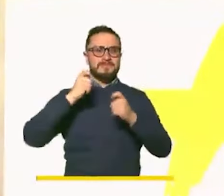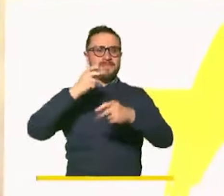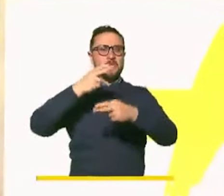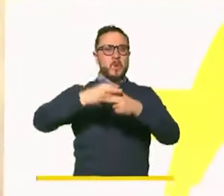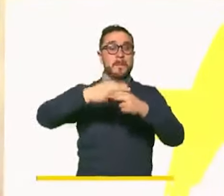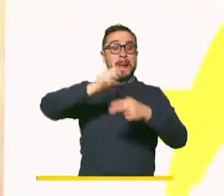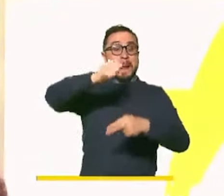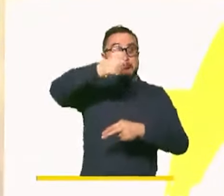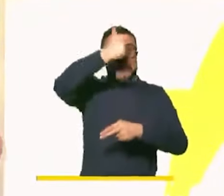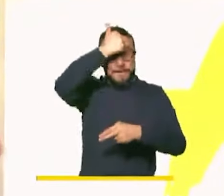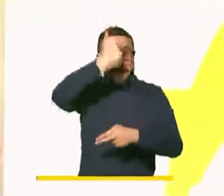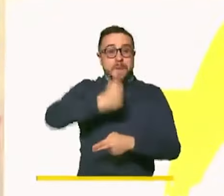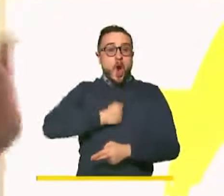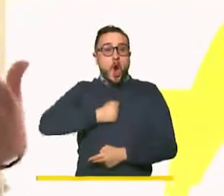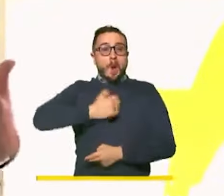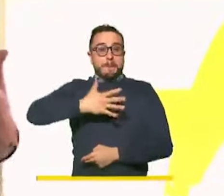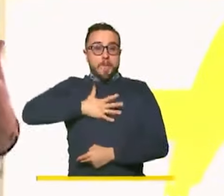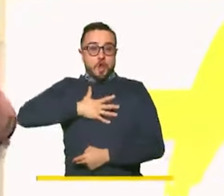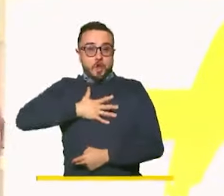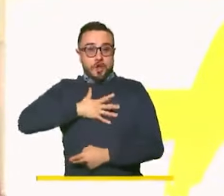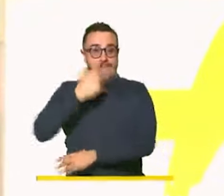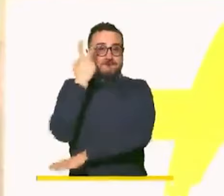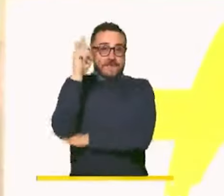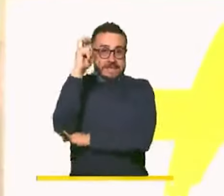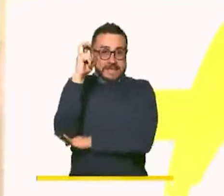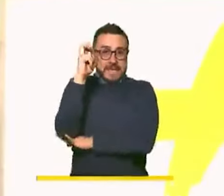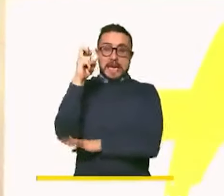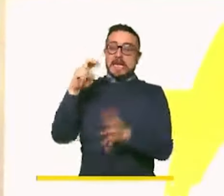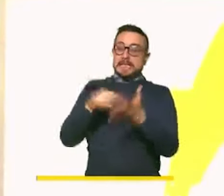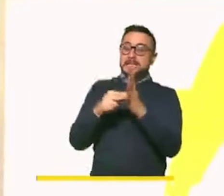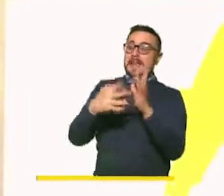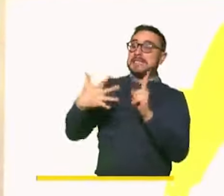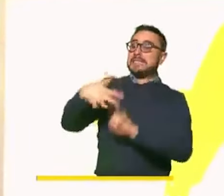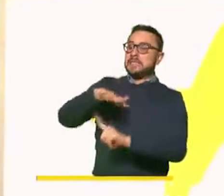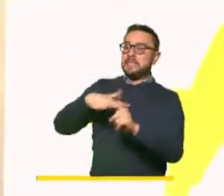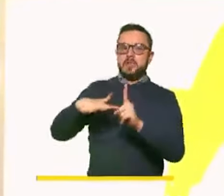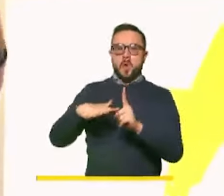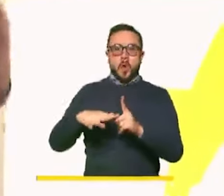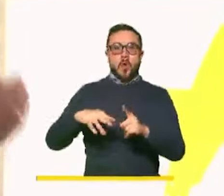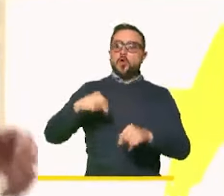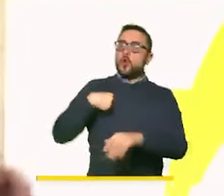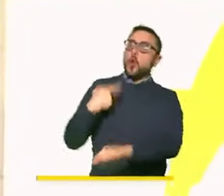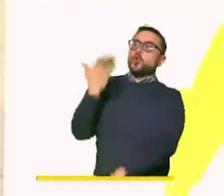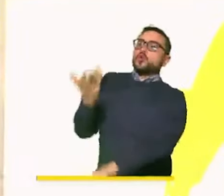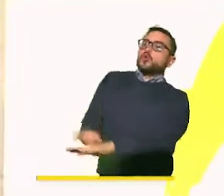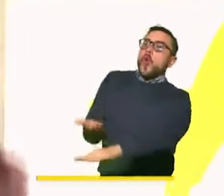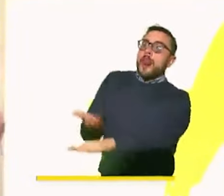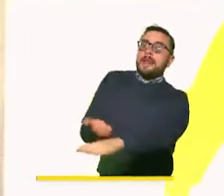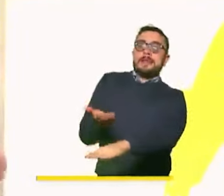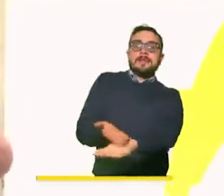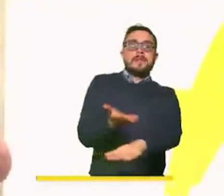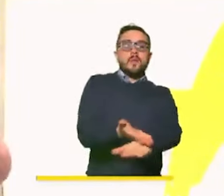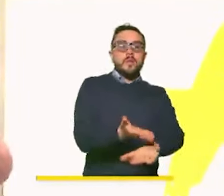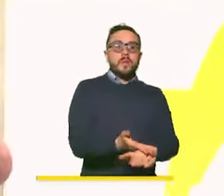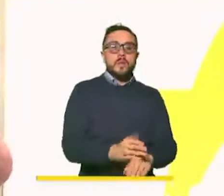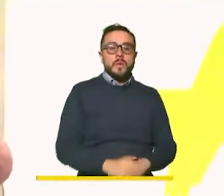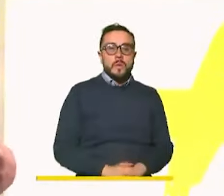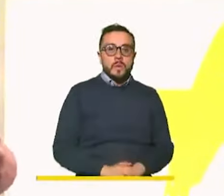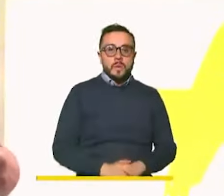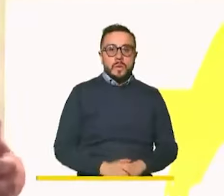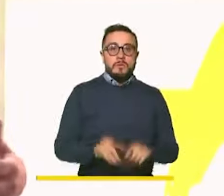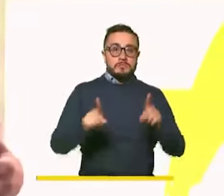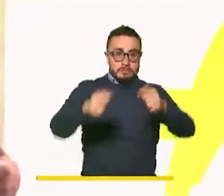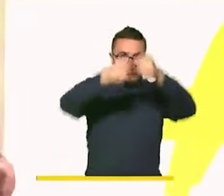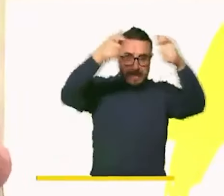principios de oportunidad. No es una condición, es una solicitud. Pero somos la víctima